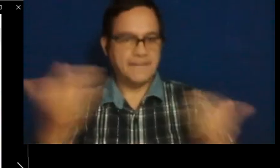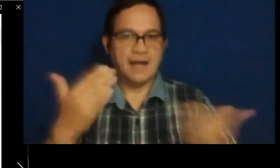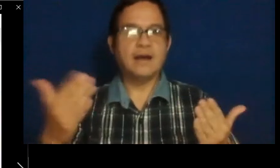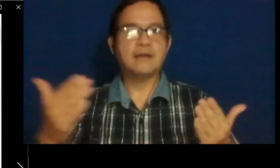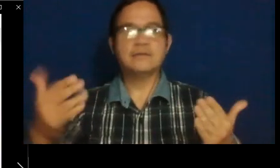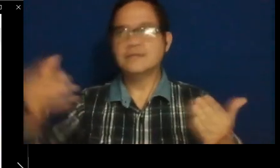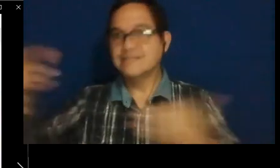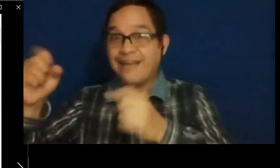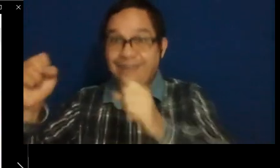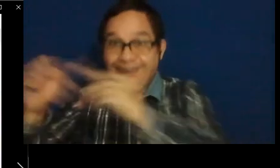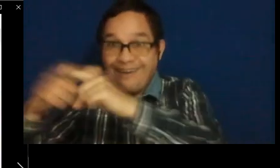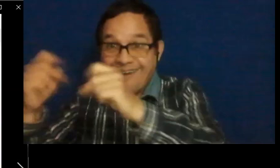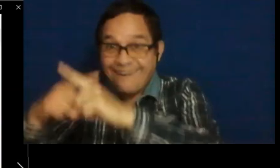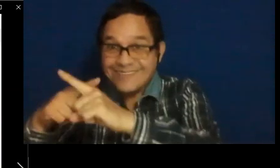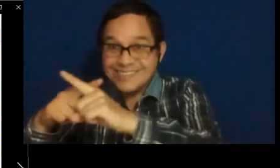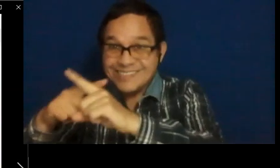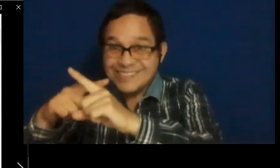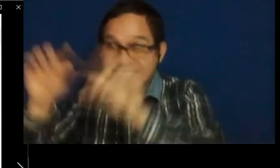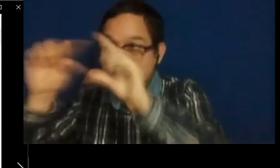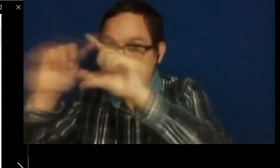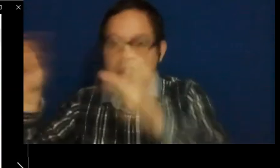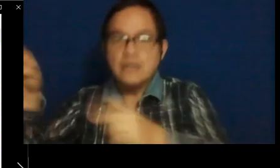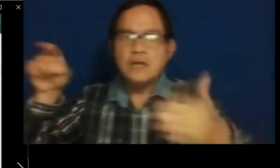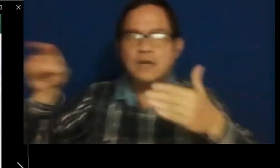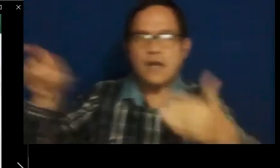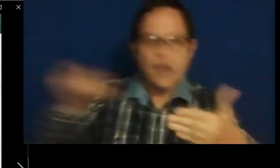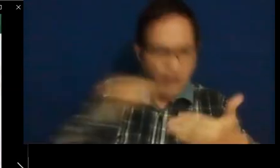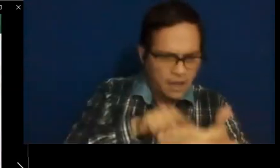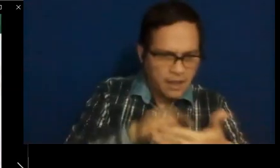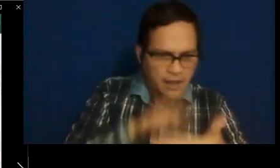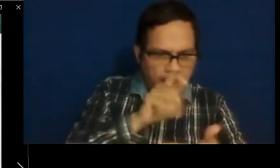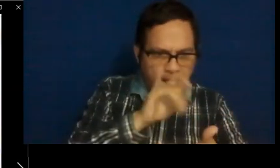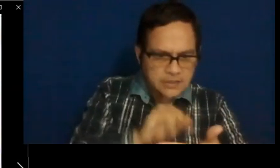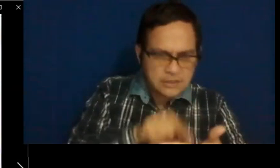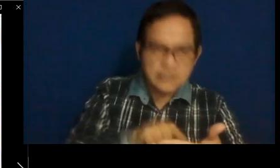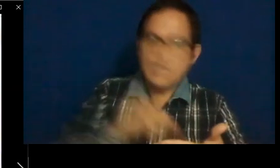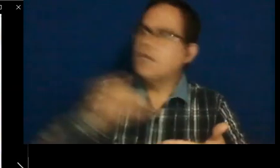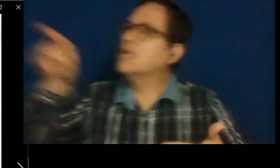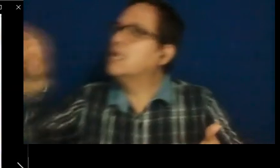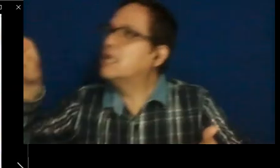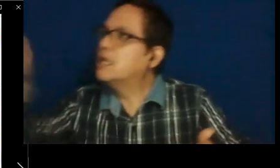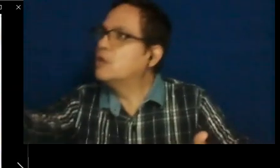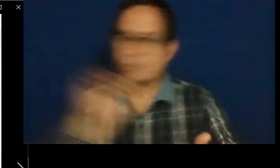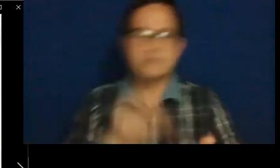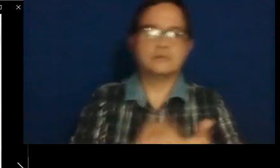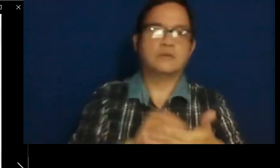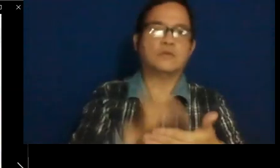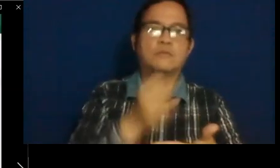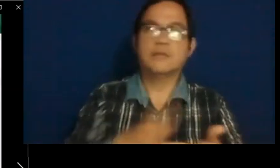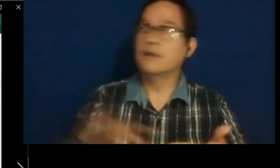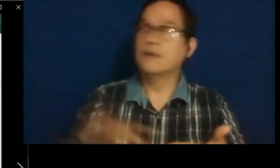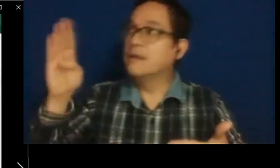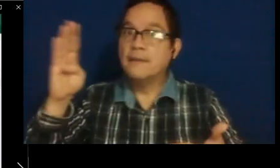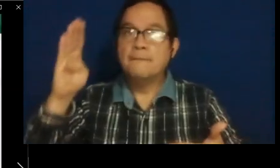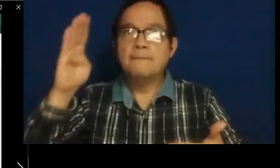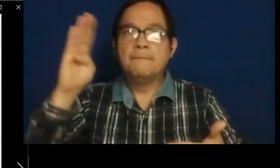contra esta de aquí para decirme, mire, X sub I, voy y miro aquí, vale tanto, y lo vas escribiendo. B sub